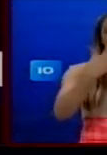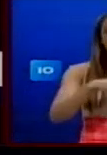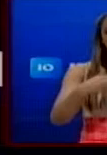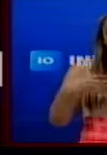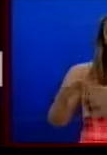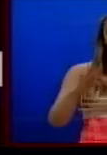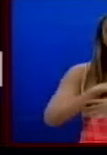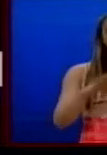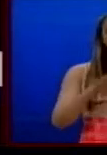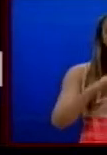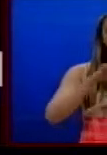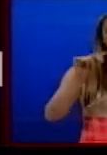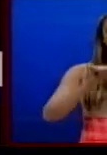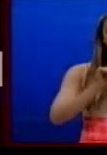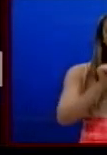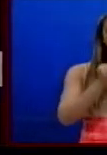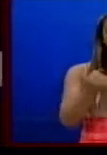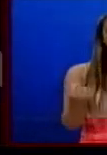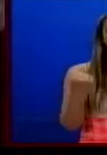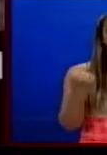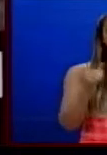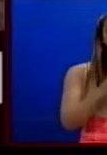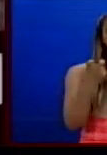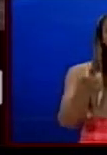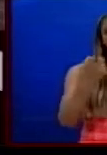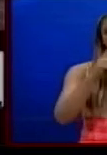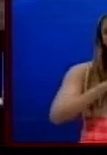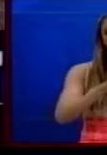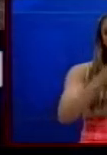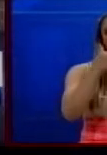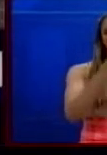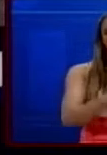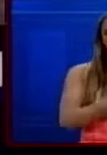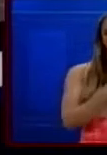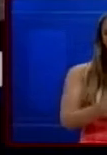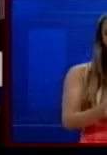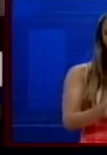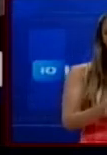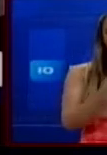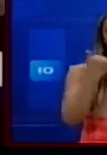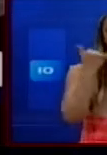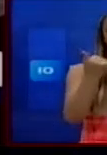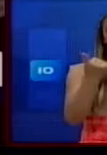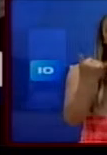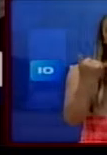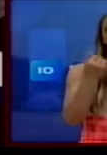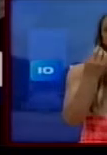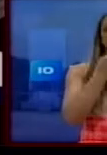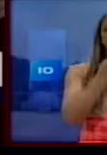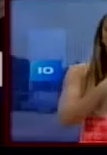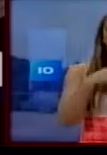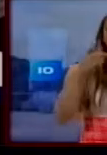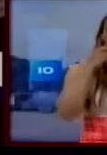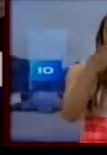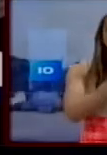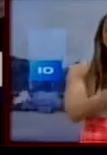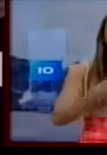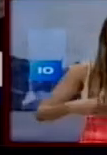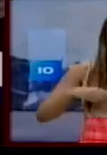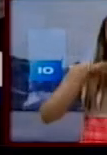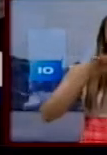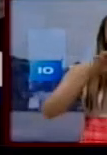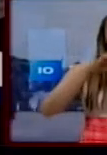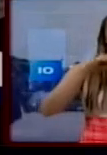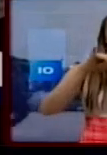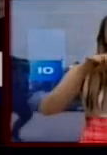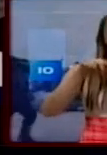empresas se fortalezcan este año y durante su sexenio. Y bueno, ante este señalamiento que realiza el presidente de CEMIC aquí